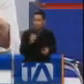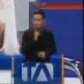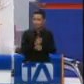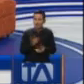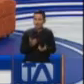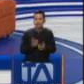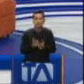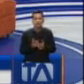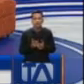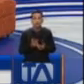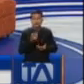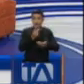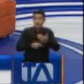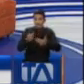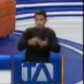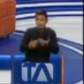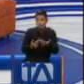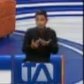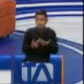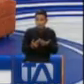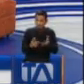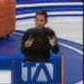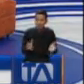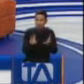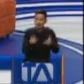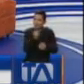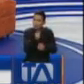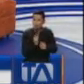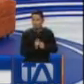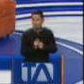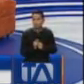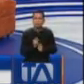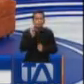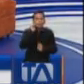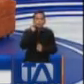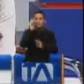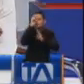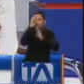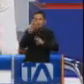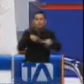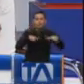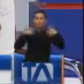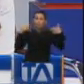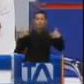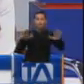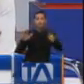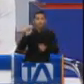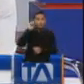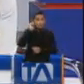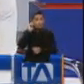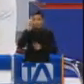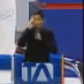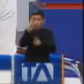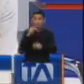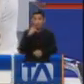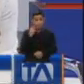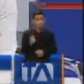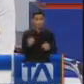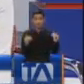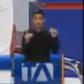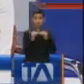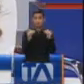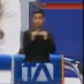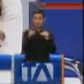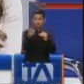tenemos hijos, el mensaje debe ser ese, respetar a la mujer donde esté y como esté. La mujer se merece respeto, al igual que el hombre, como decía